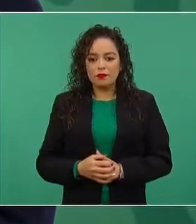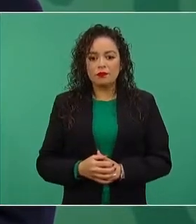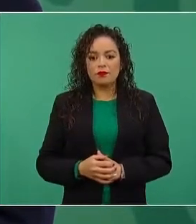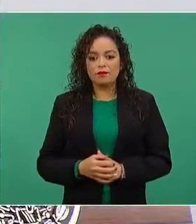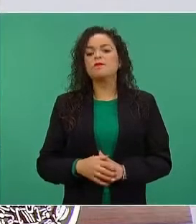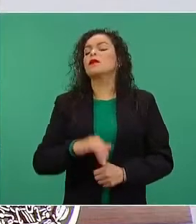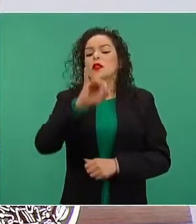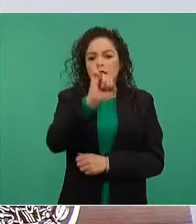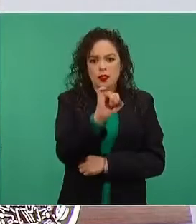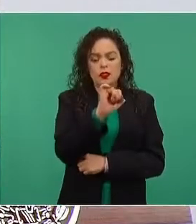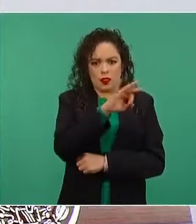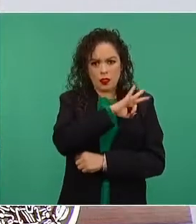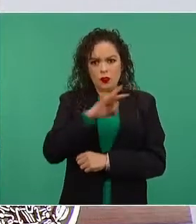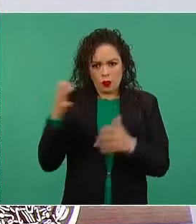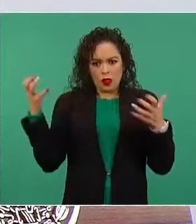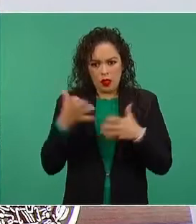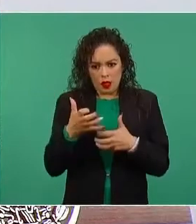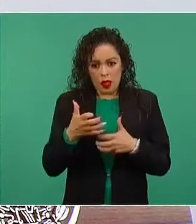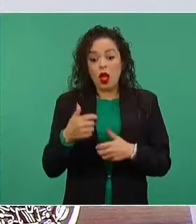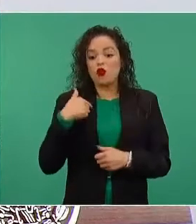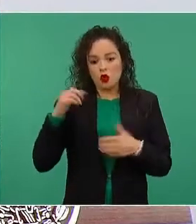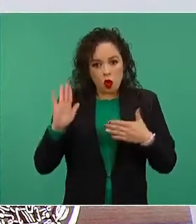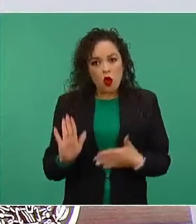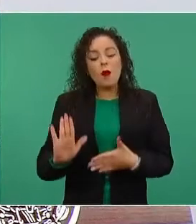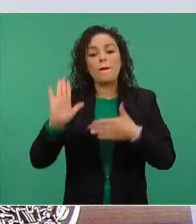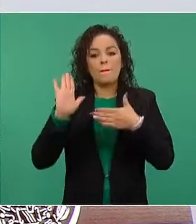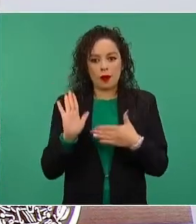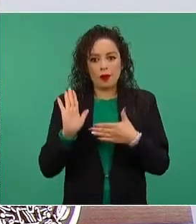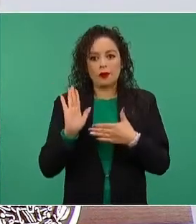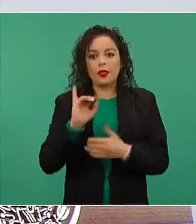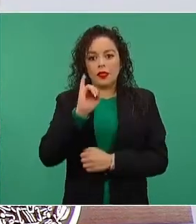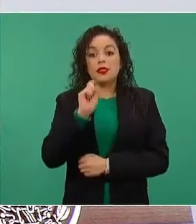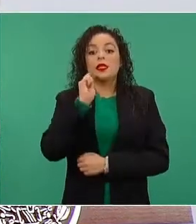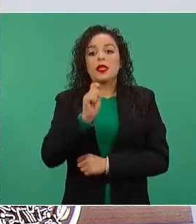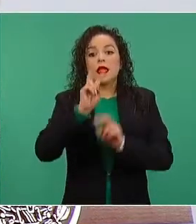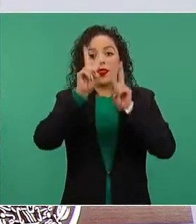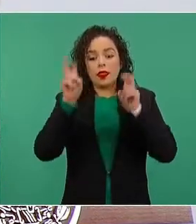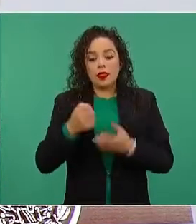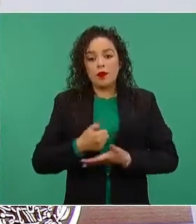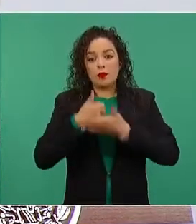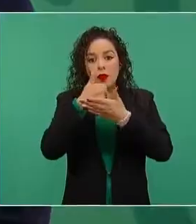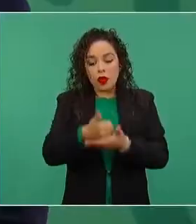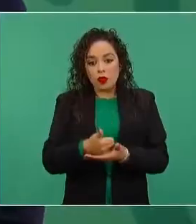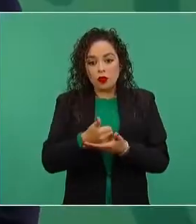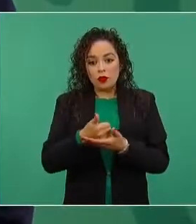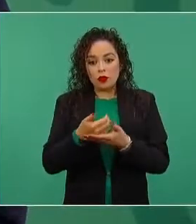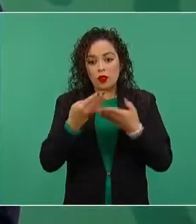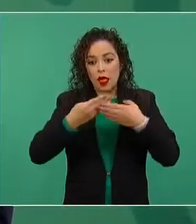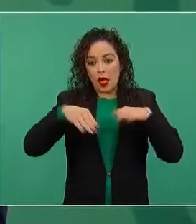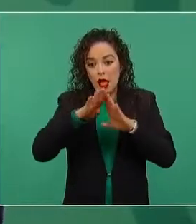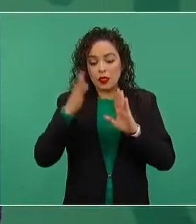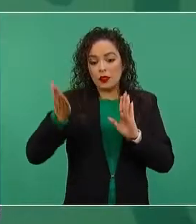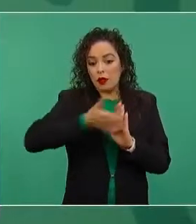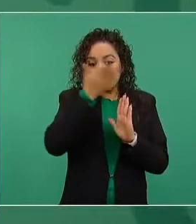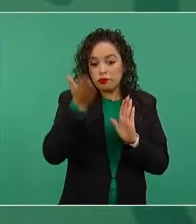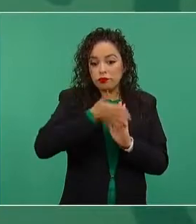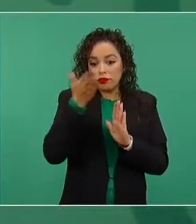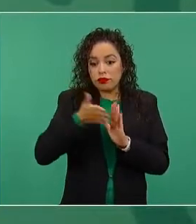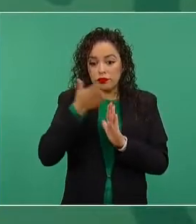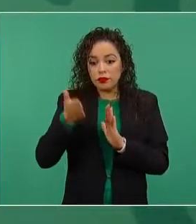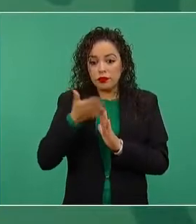nos podemos comprometer a eso. A vivienda, vivienda, o sea,